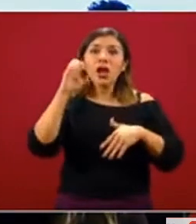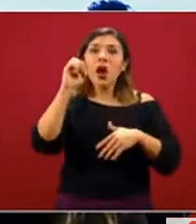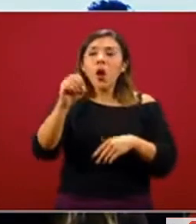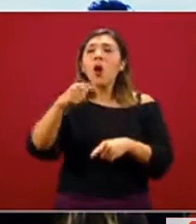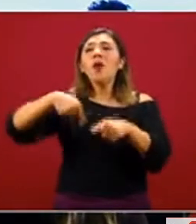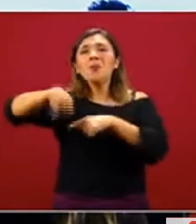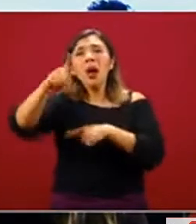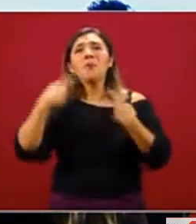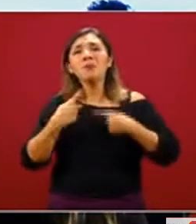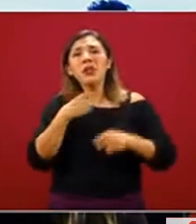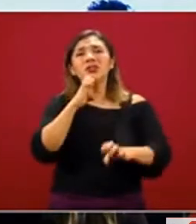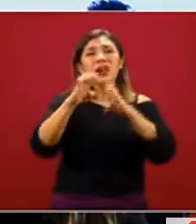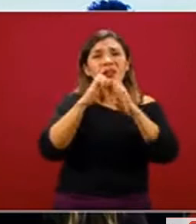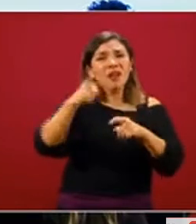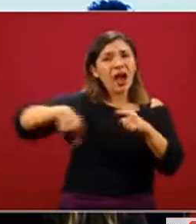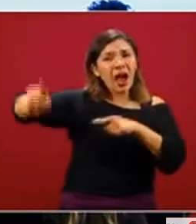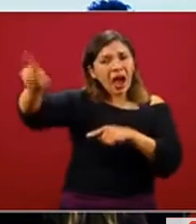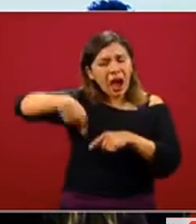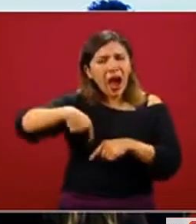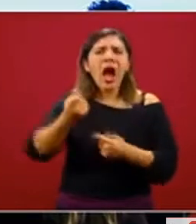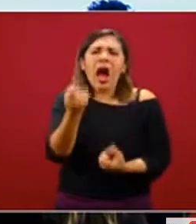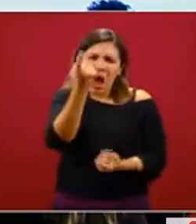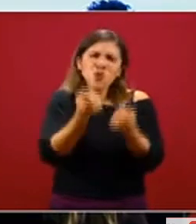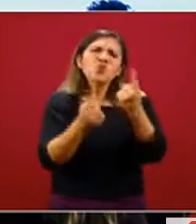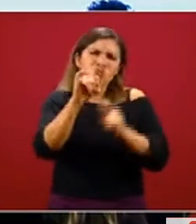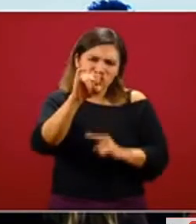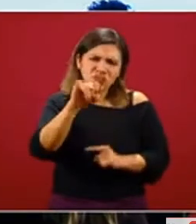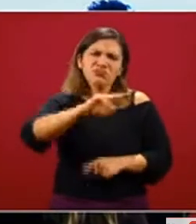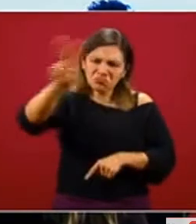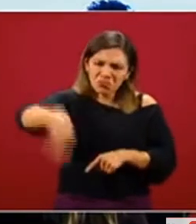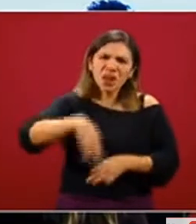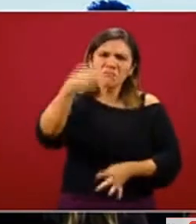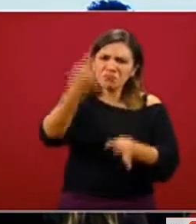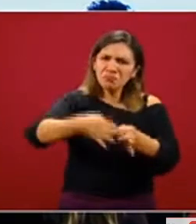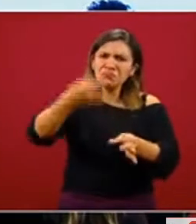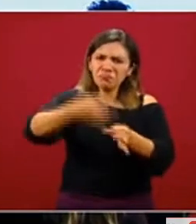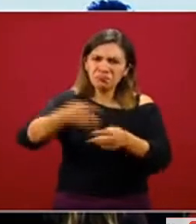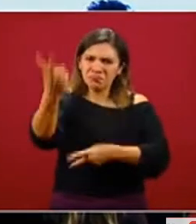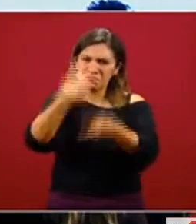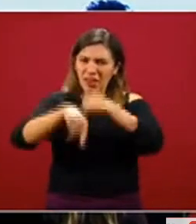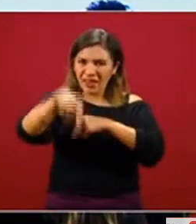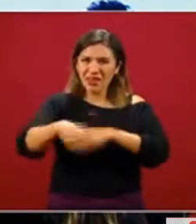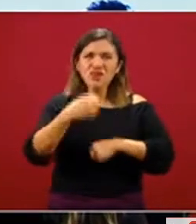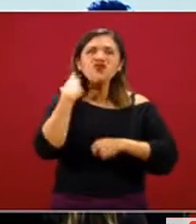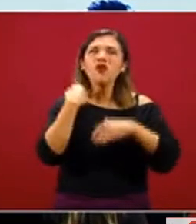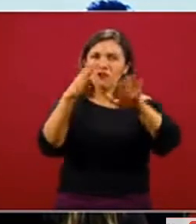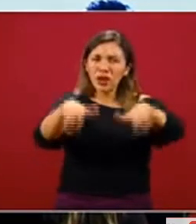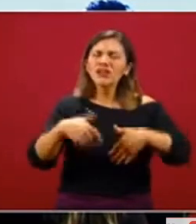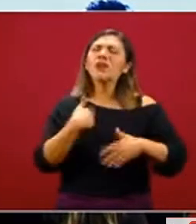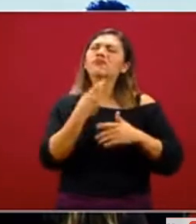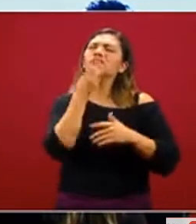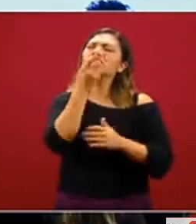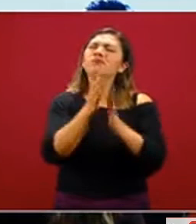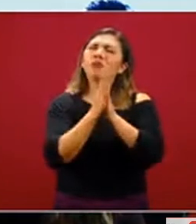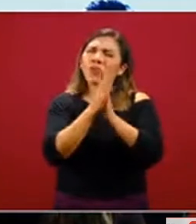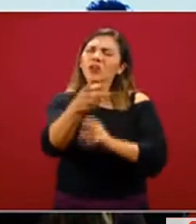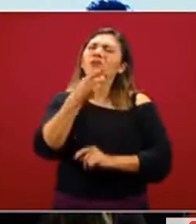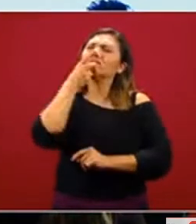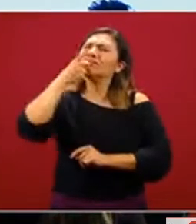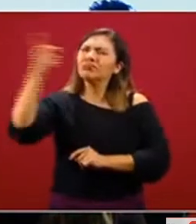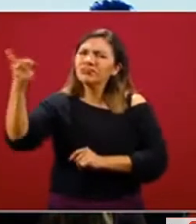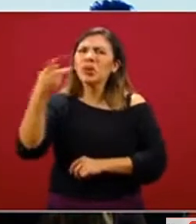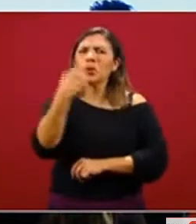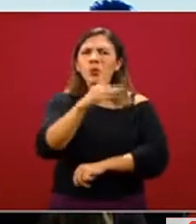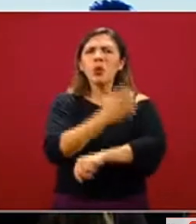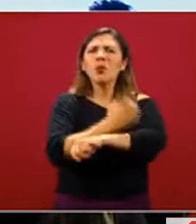ver su conferencia. Algunas sí, y están habitualmente aquí presentes. Les pido, por favor, hablen con sus